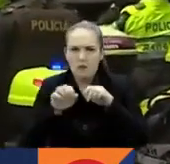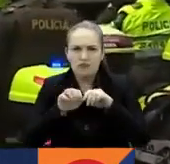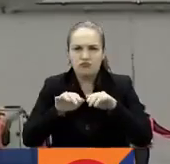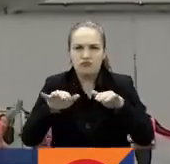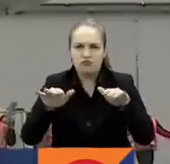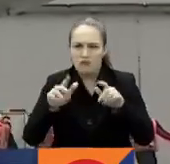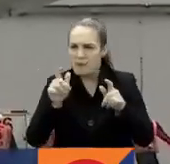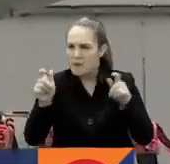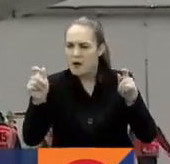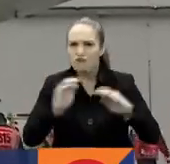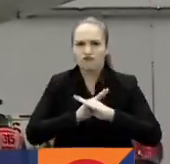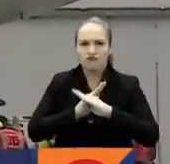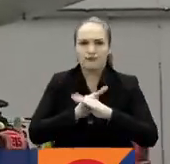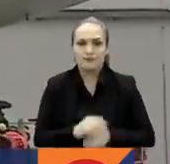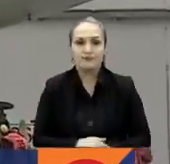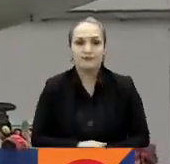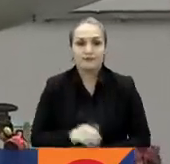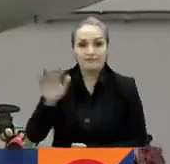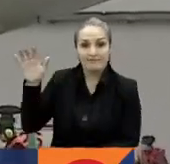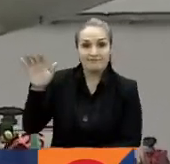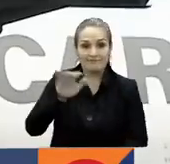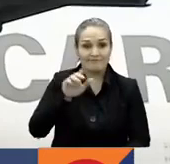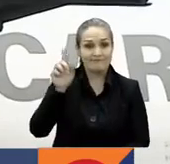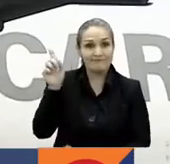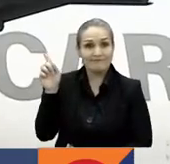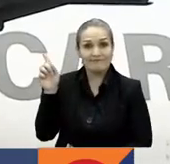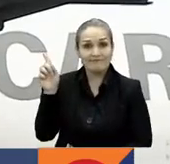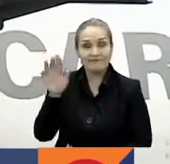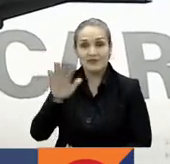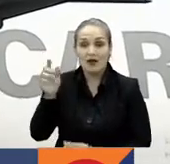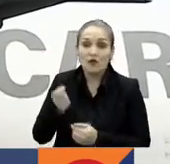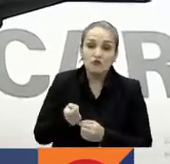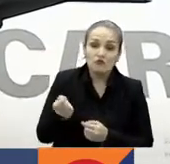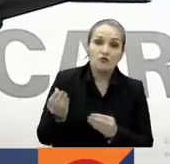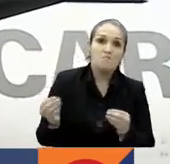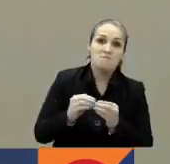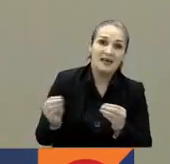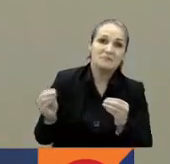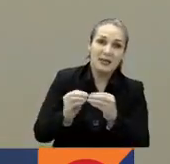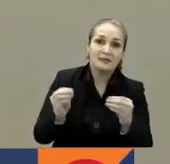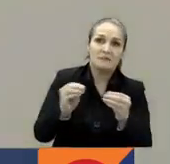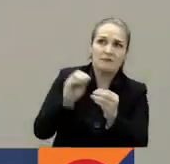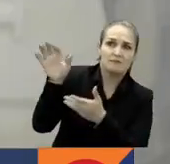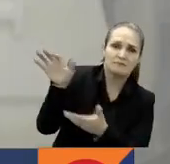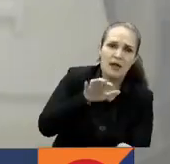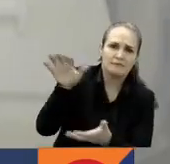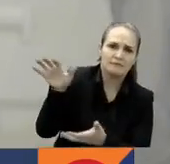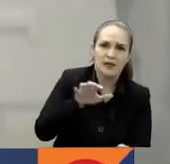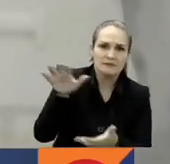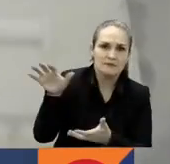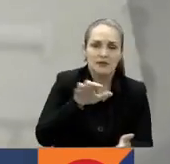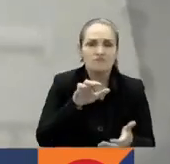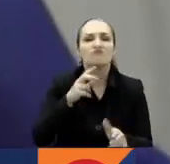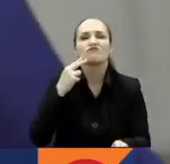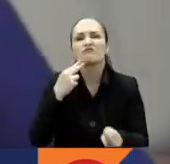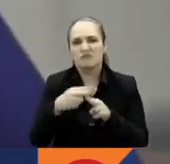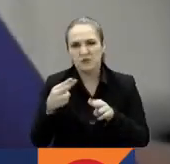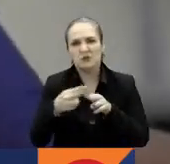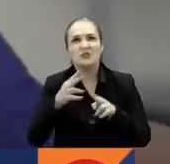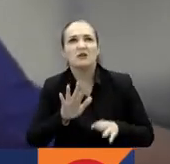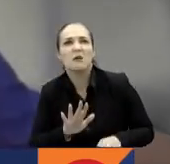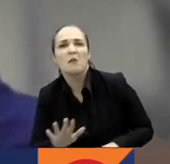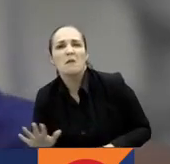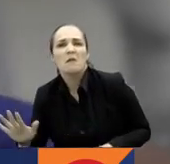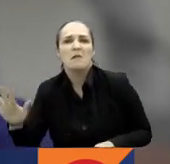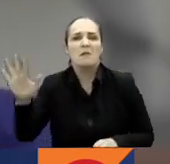los colombianos. Con la llegada de este lote de vacunas, más las que se tienen programadas en los próximos días, se abre la posibilidad de que muy pronto en todas las ciudades del país